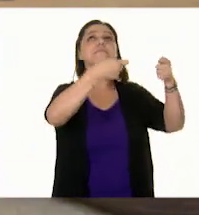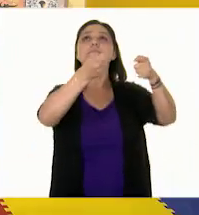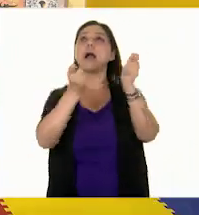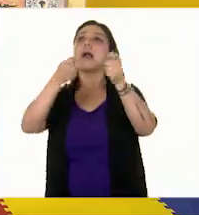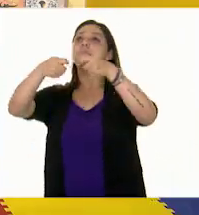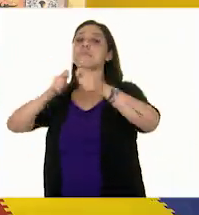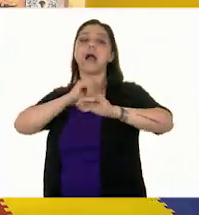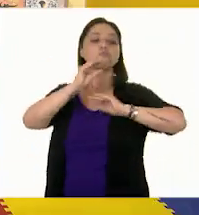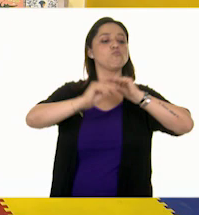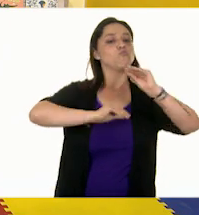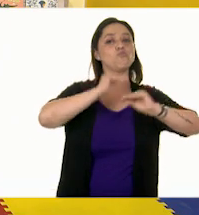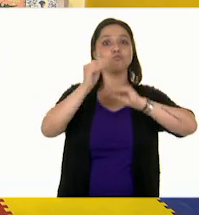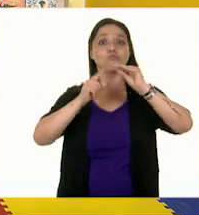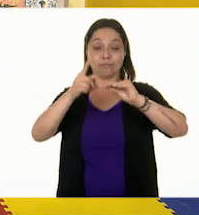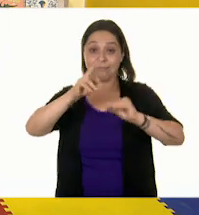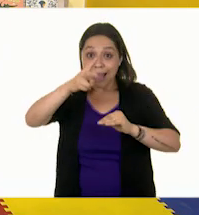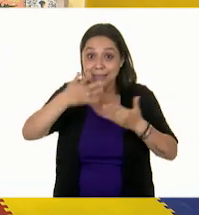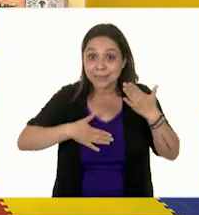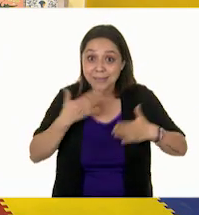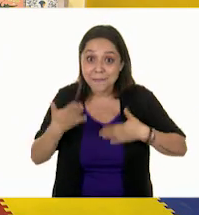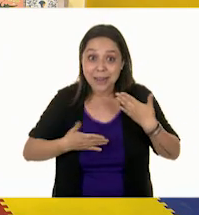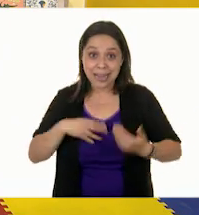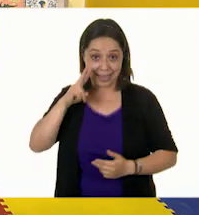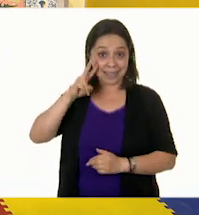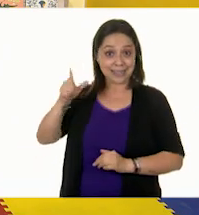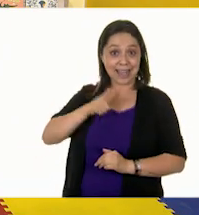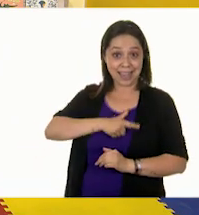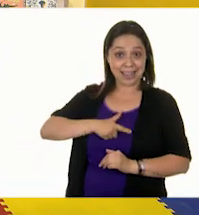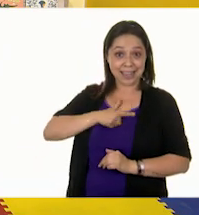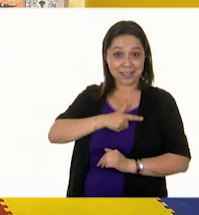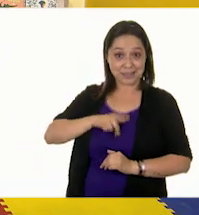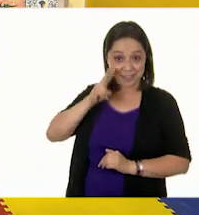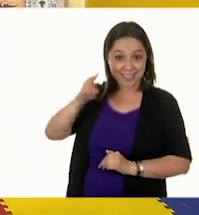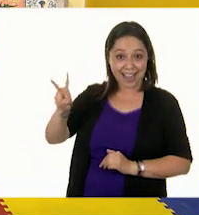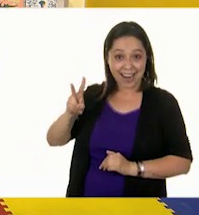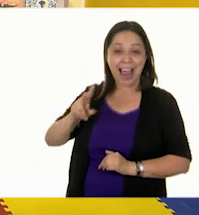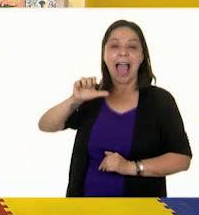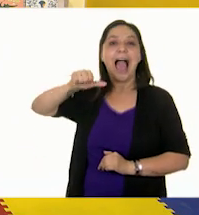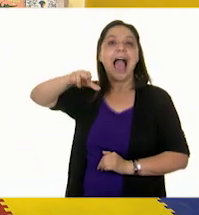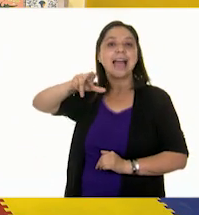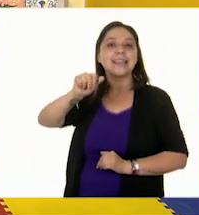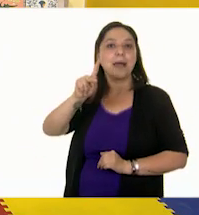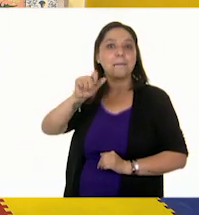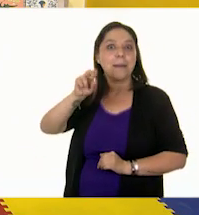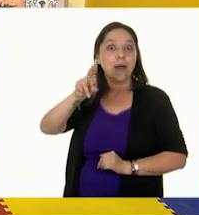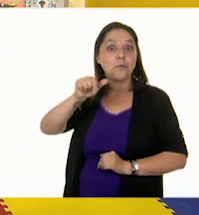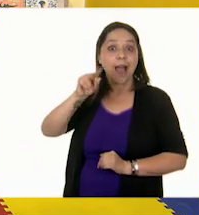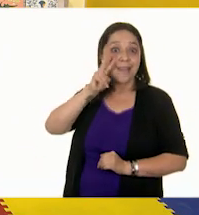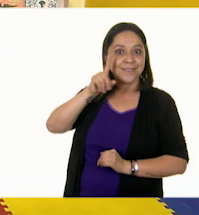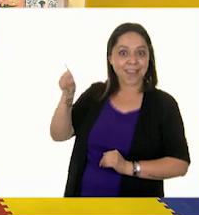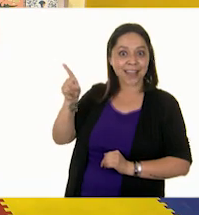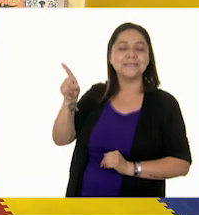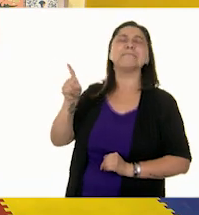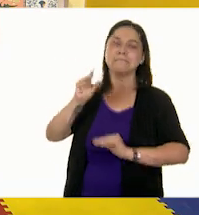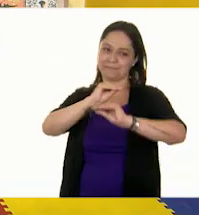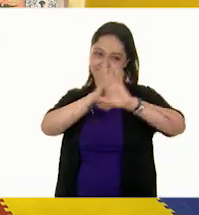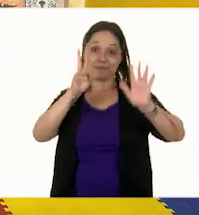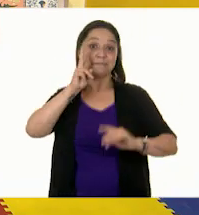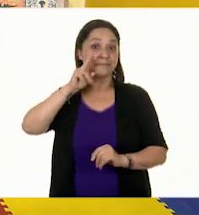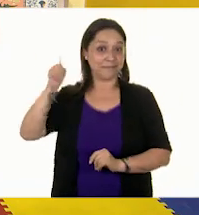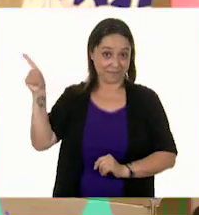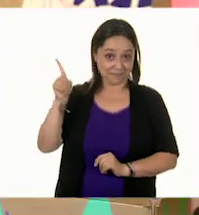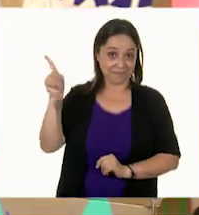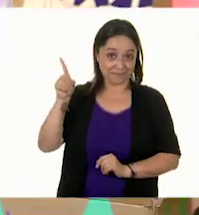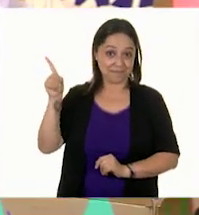divertido. ¿Les gustaría ver a la jardinera Ana Paula? ¡Por supuesto! ¡Vamos a verla! Y mientras, ¡vamos! Pues